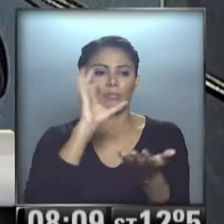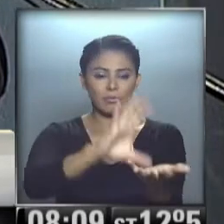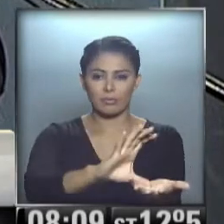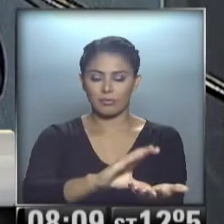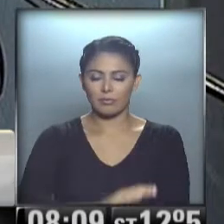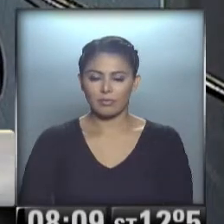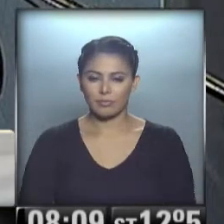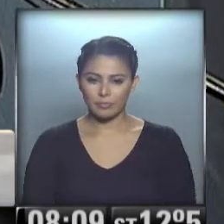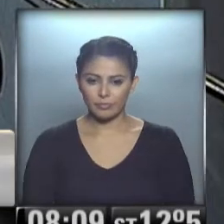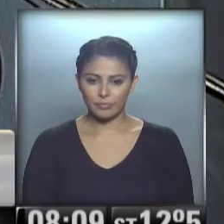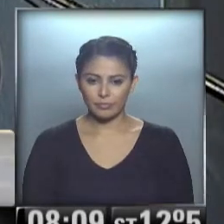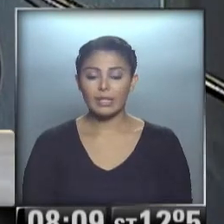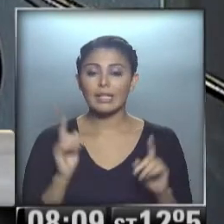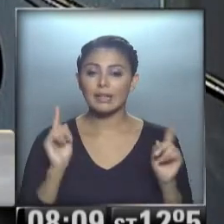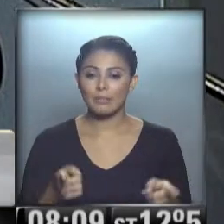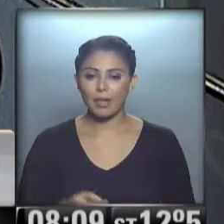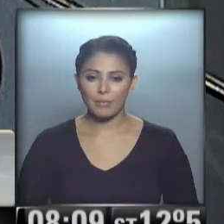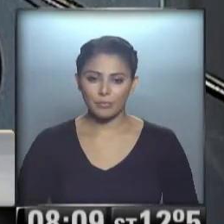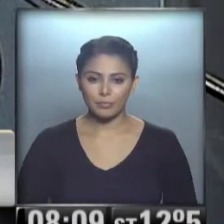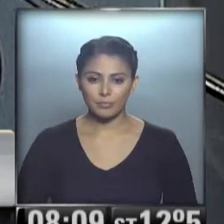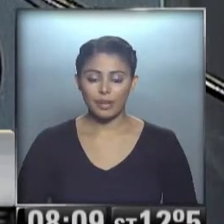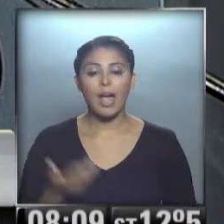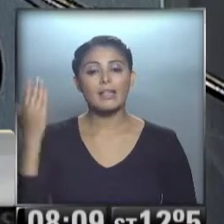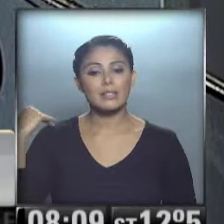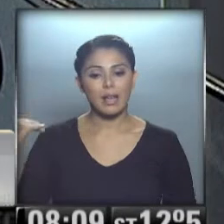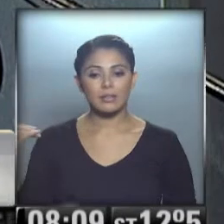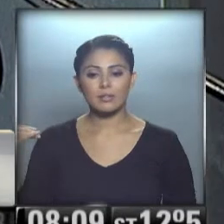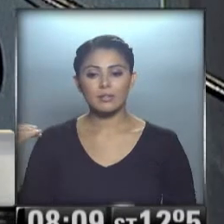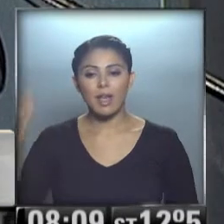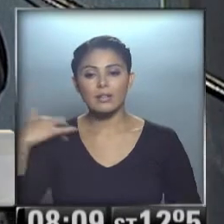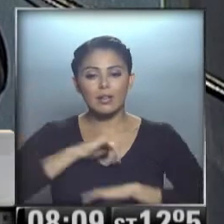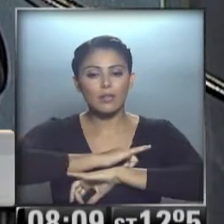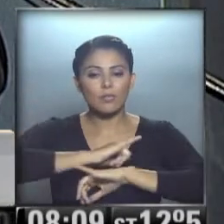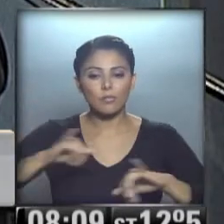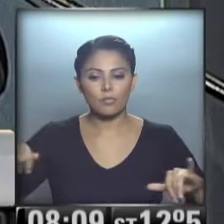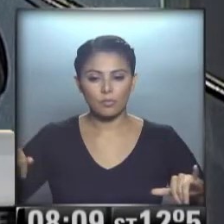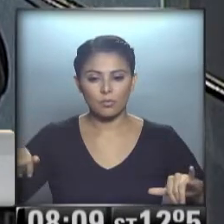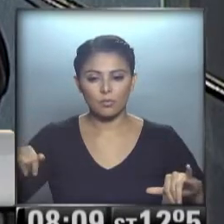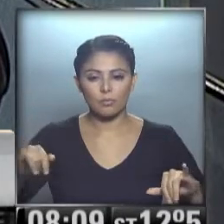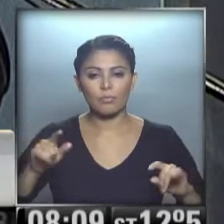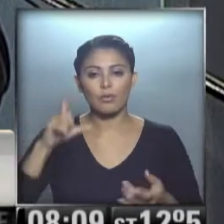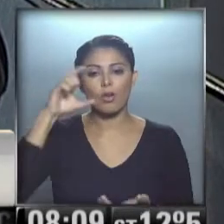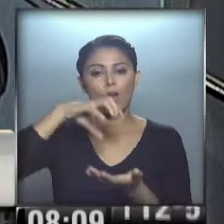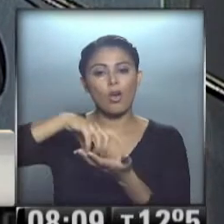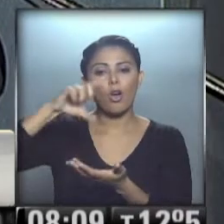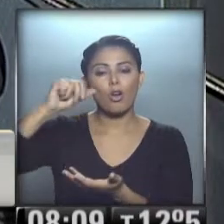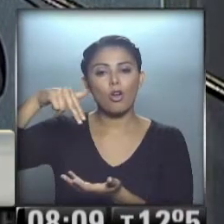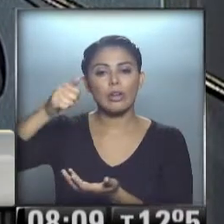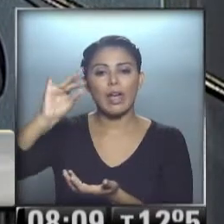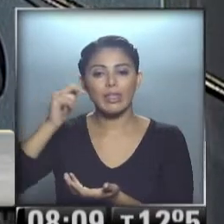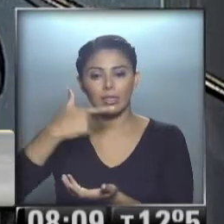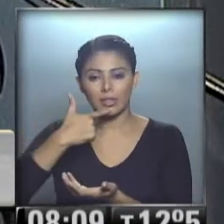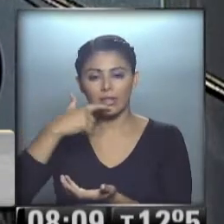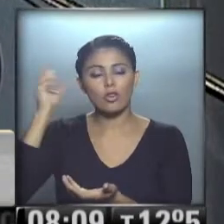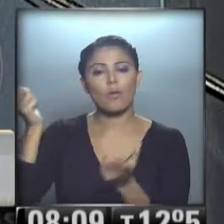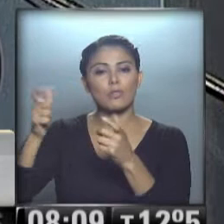materia. También en el día de ayer se dio a conocer por parte de CONADIS, la Comisión Asesora para Personas